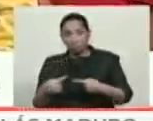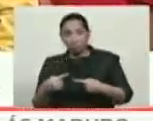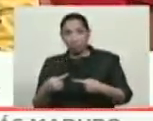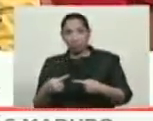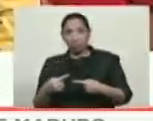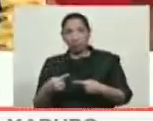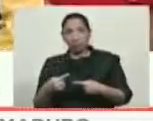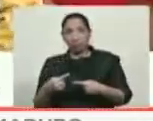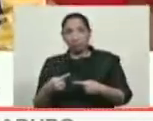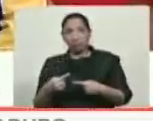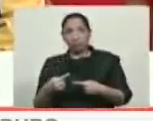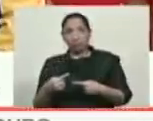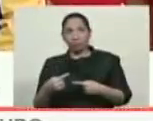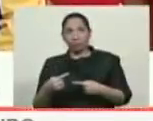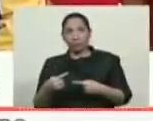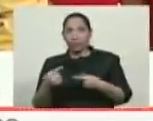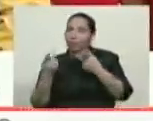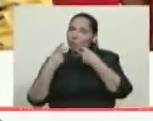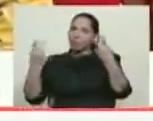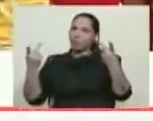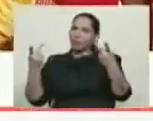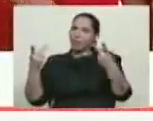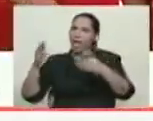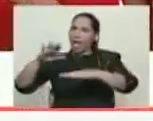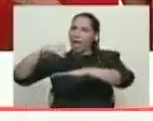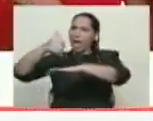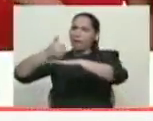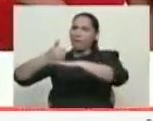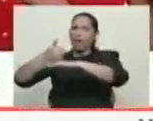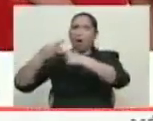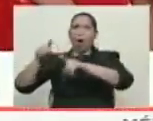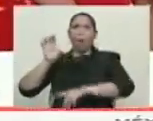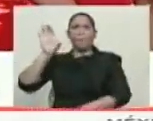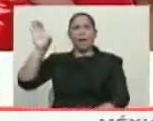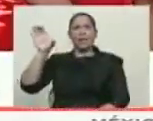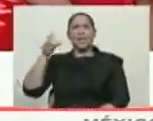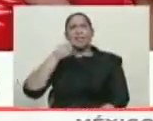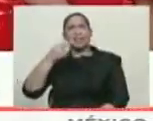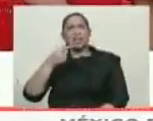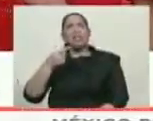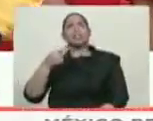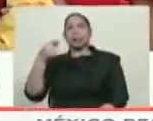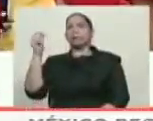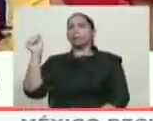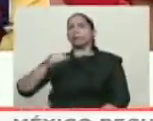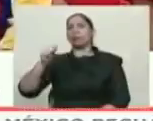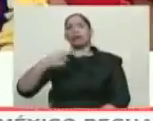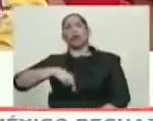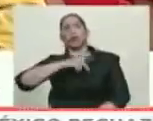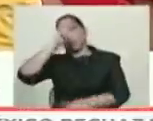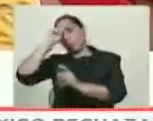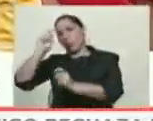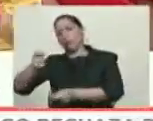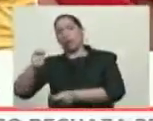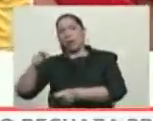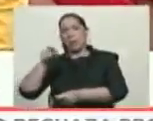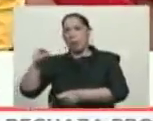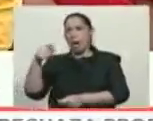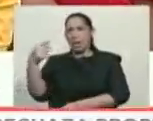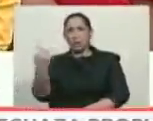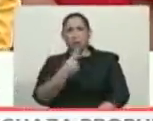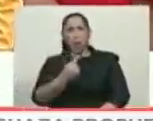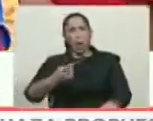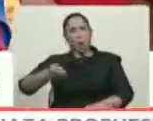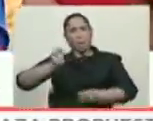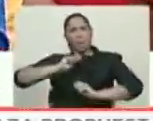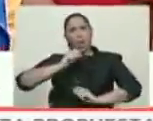salieron sus jefes bufones a decir: reconocemos al autoproclamado. Y sus gobiernos satélites